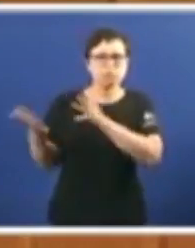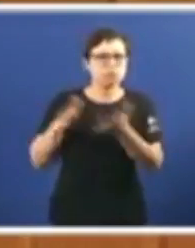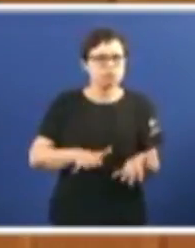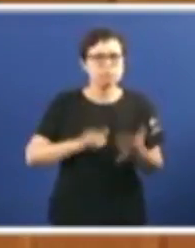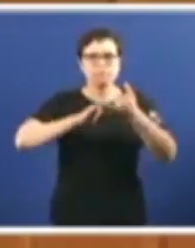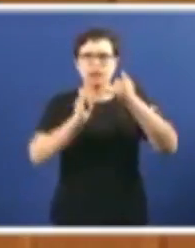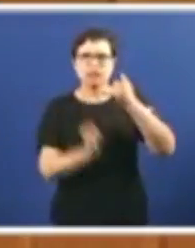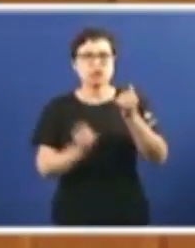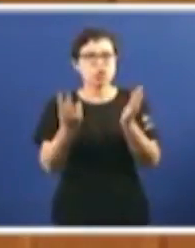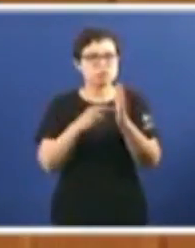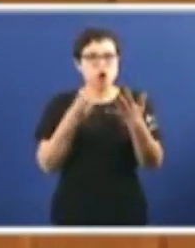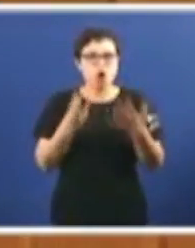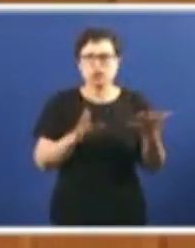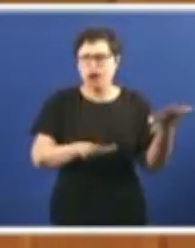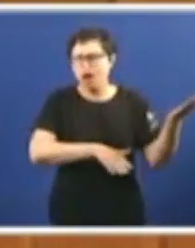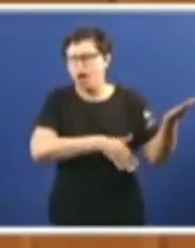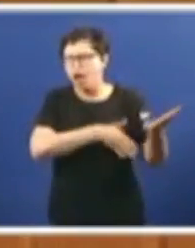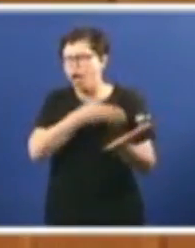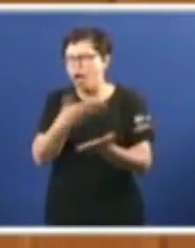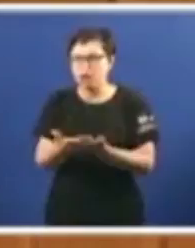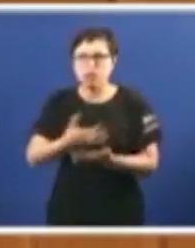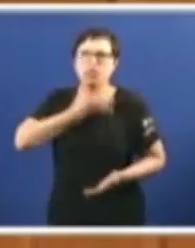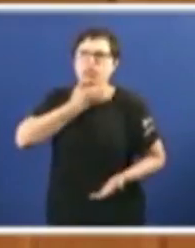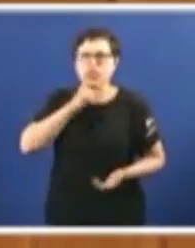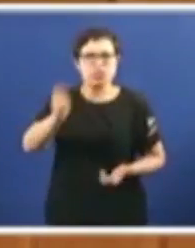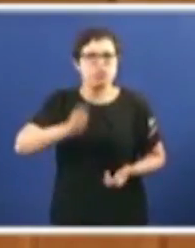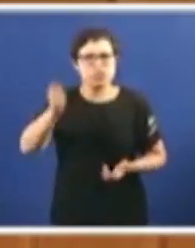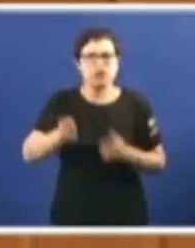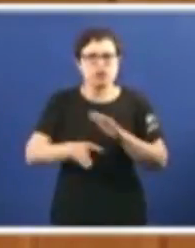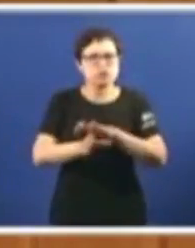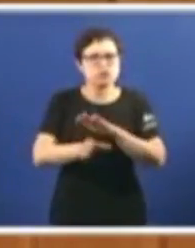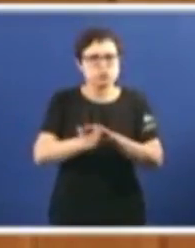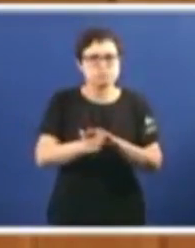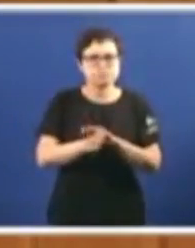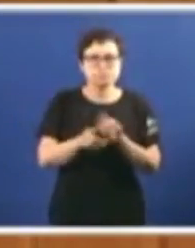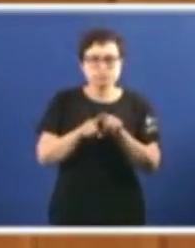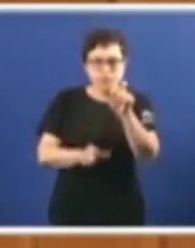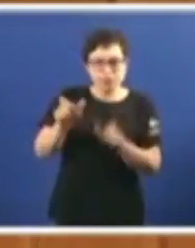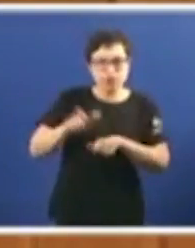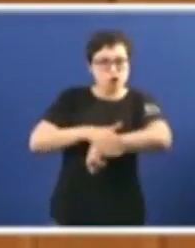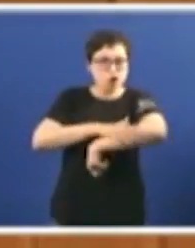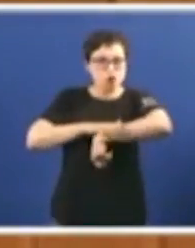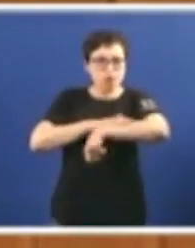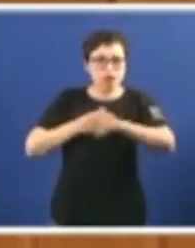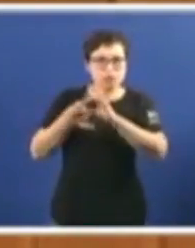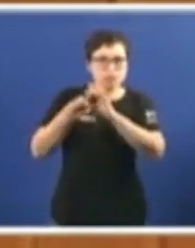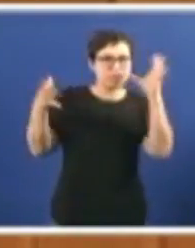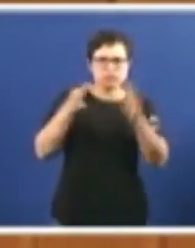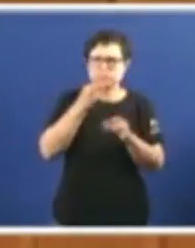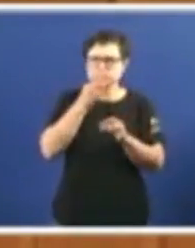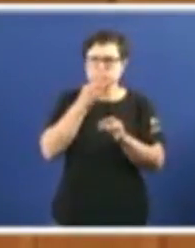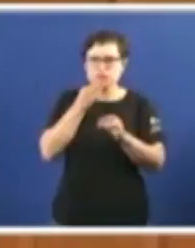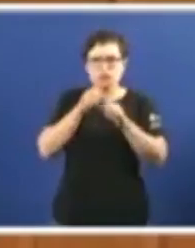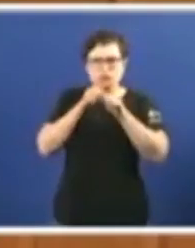no 2008 e que seguimos pagando a día de hoxe. Aquelas mazás podres, lonxe de separarse das economías desenroladas, estendeu a